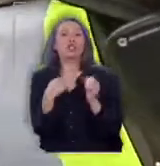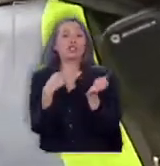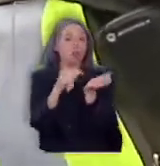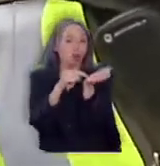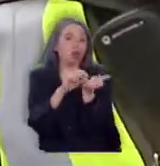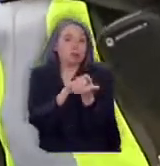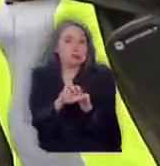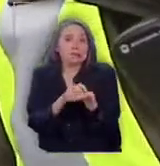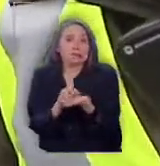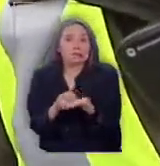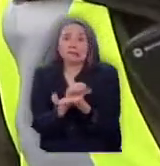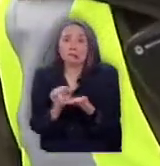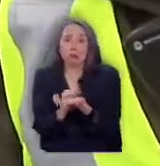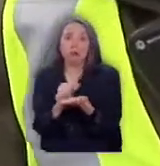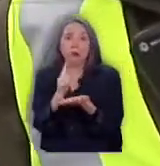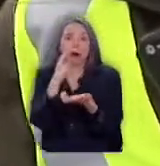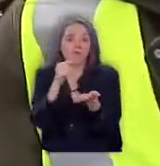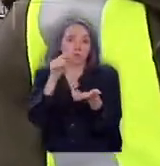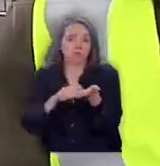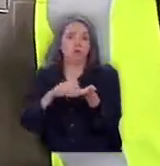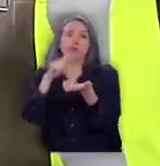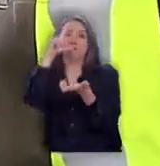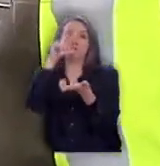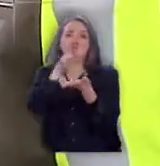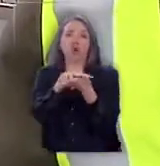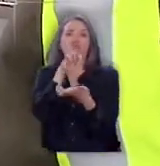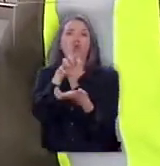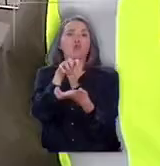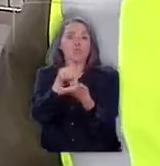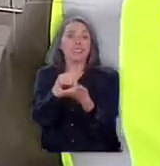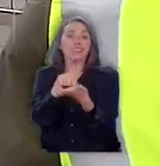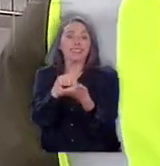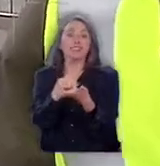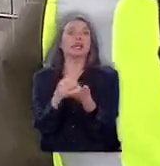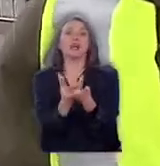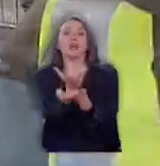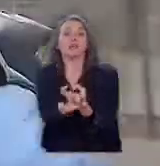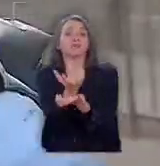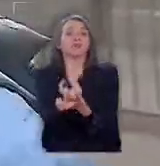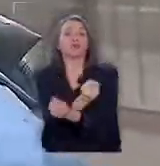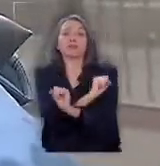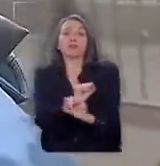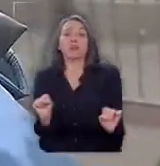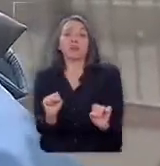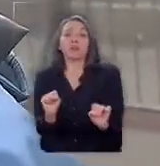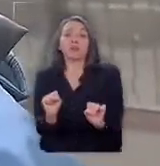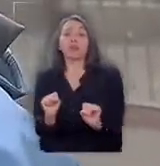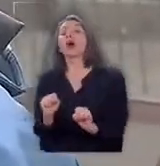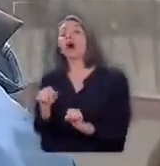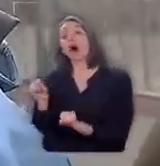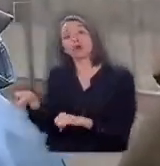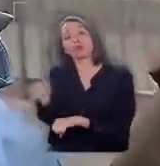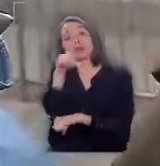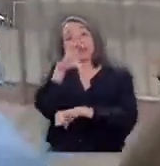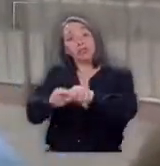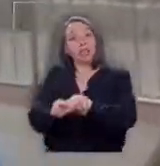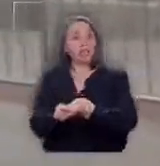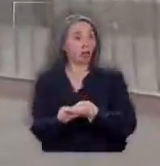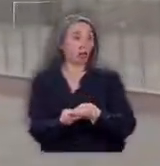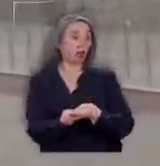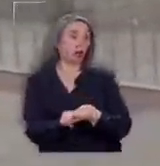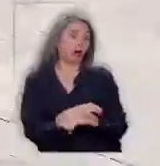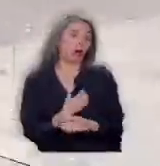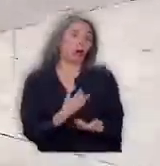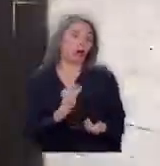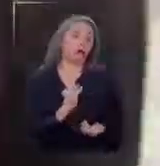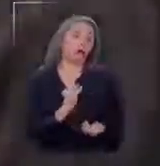hice la y se llené el documento pero la verdad es que traté de descargarlo y no pude qué hacer ahora detenido creo que